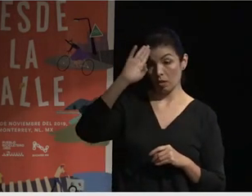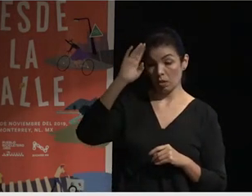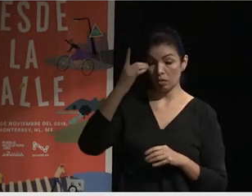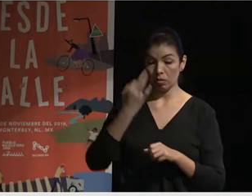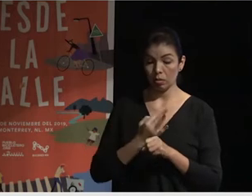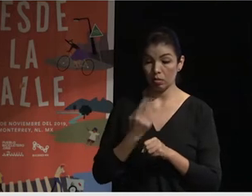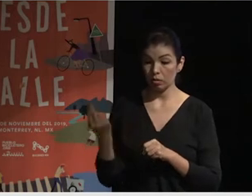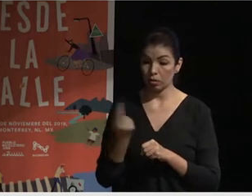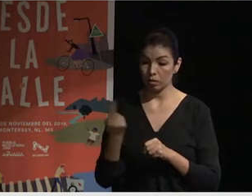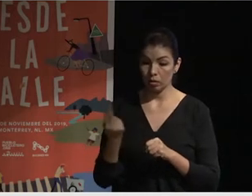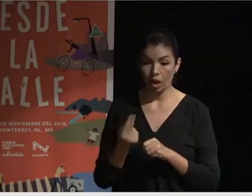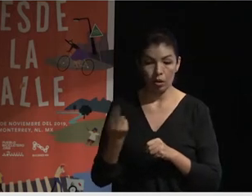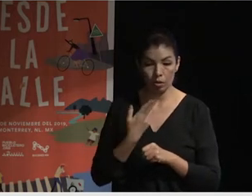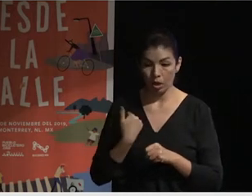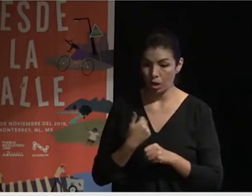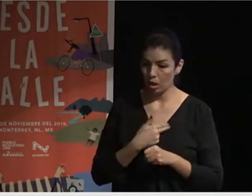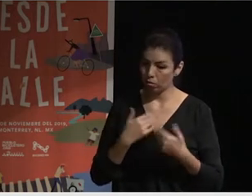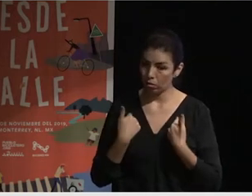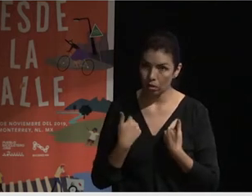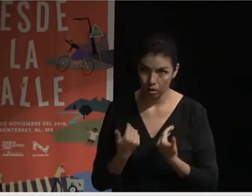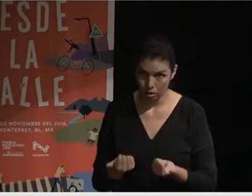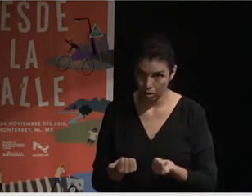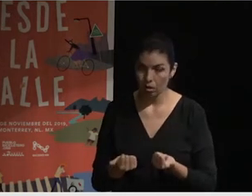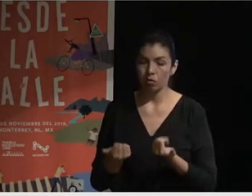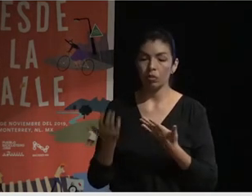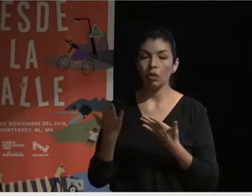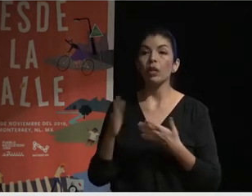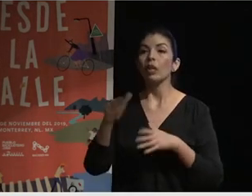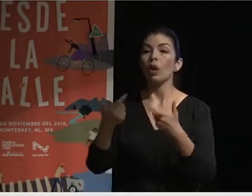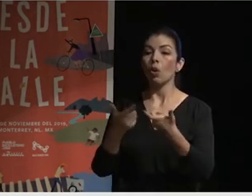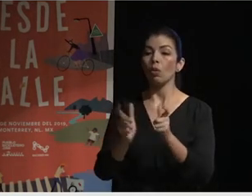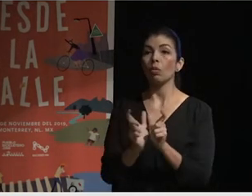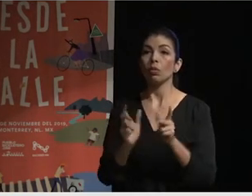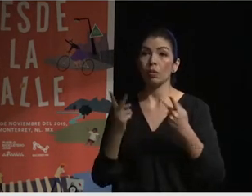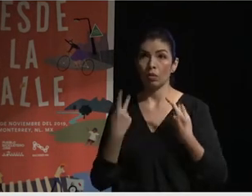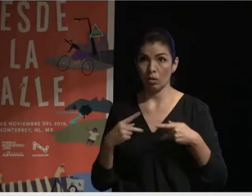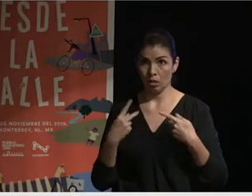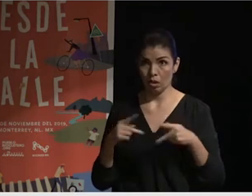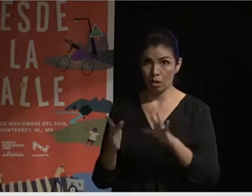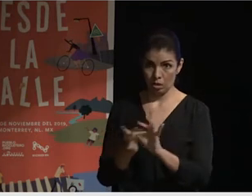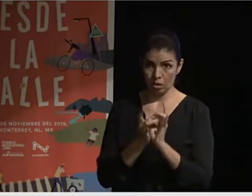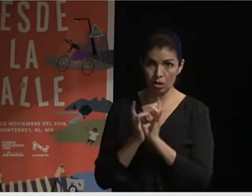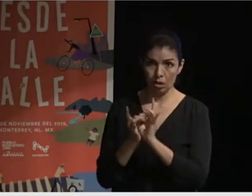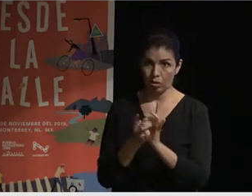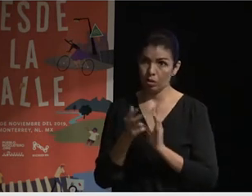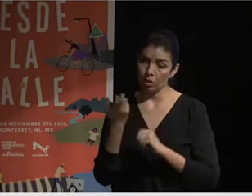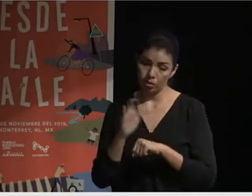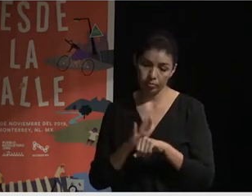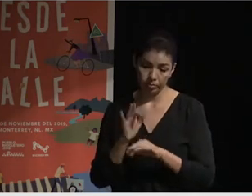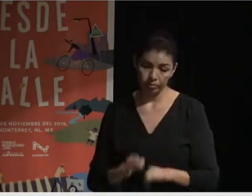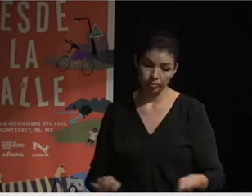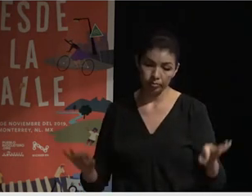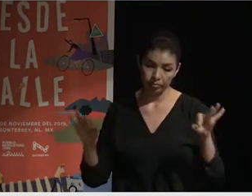de diseñar lo que se tiene que estar haciendo en un presente y trabajando en un presente. Y pues por ahí varios